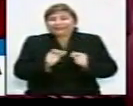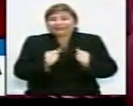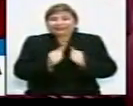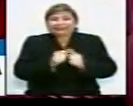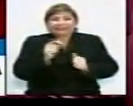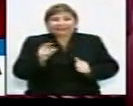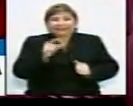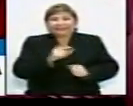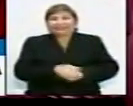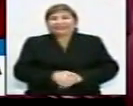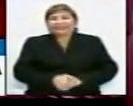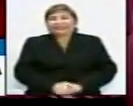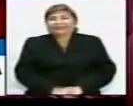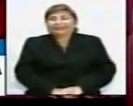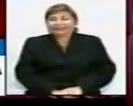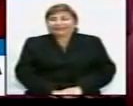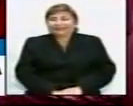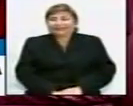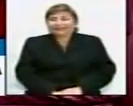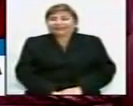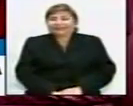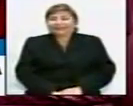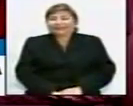ustedes desean.